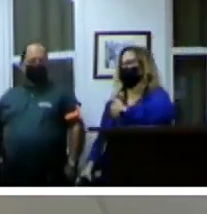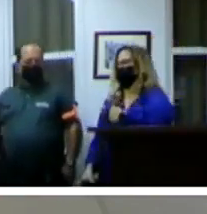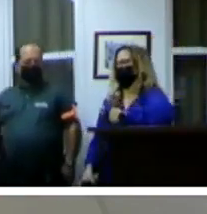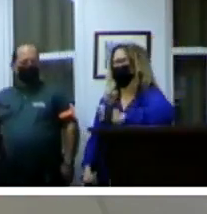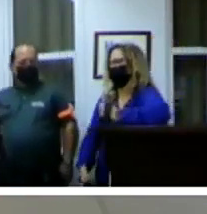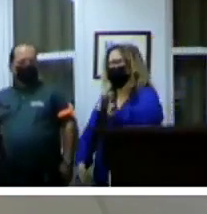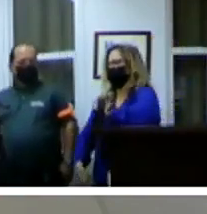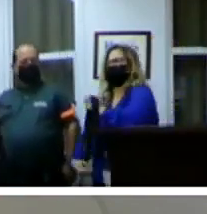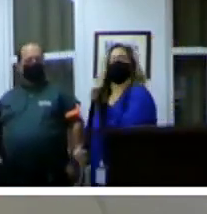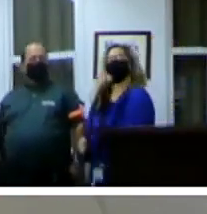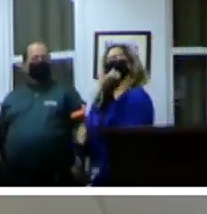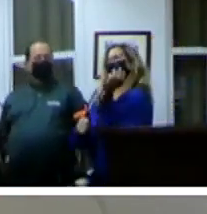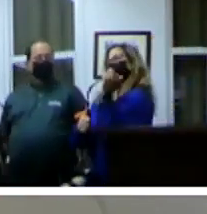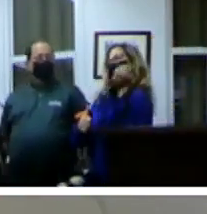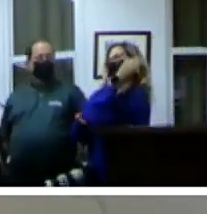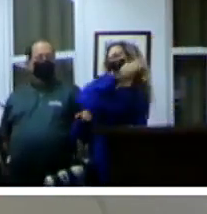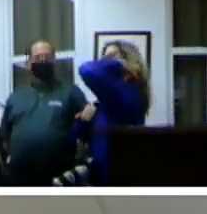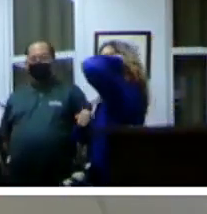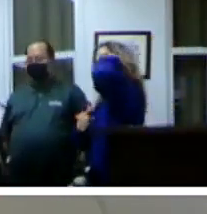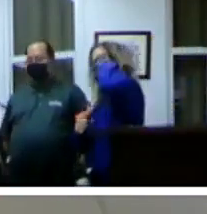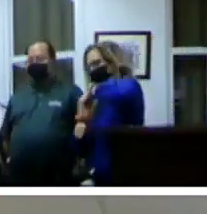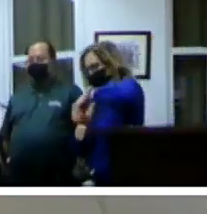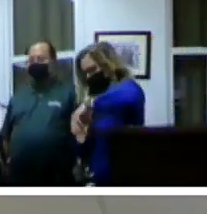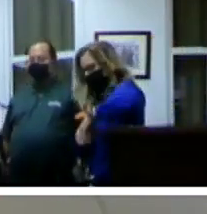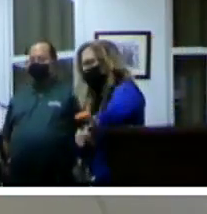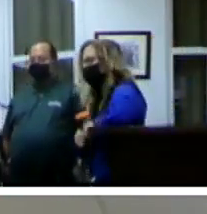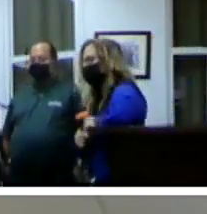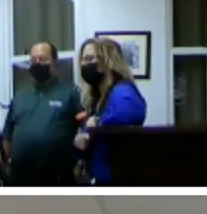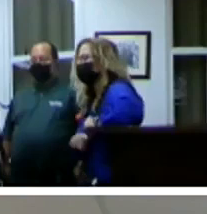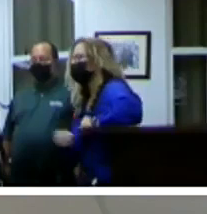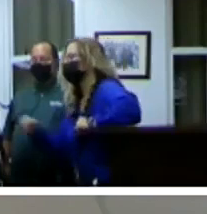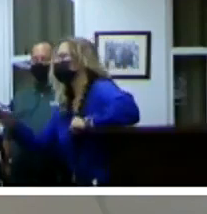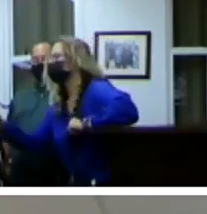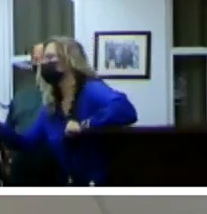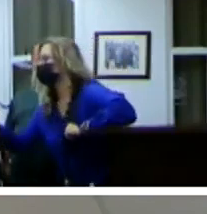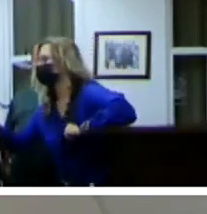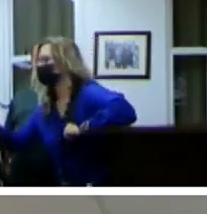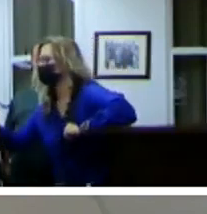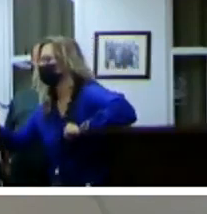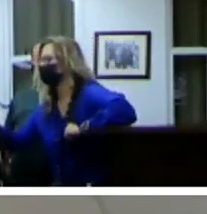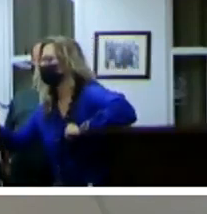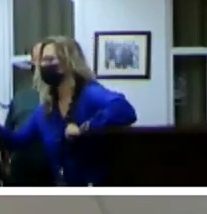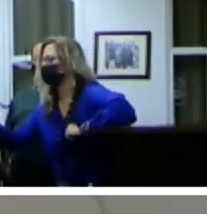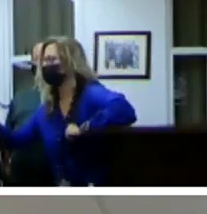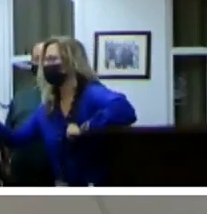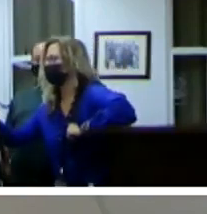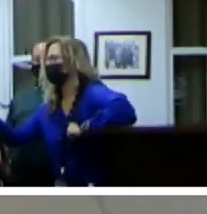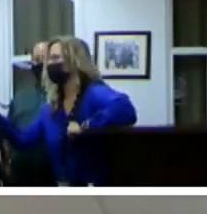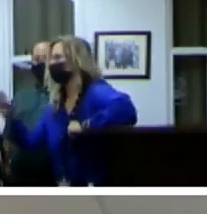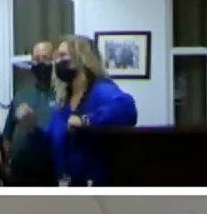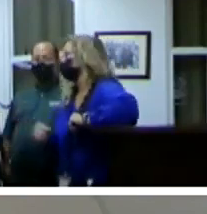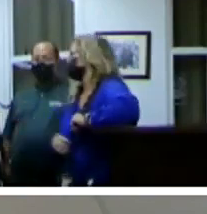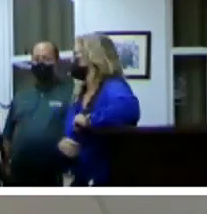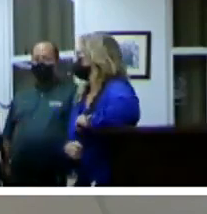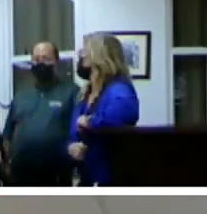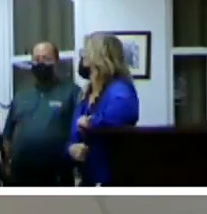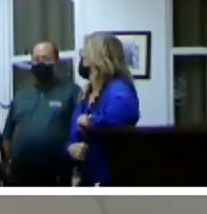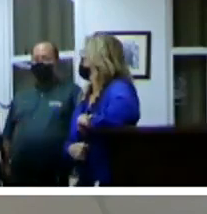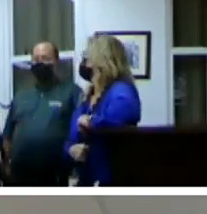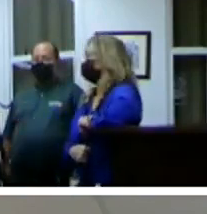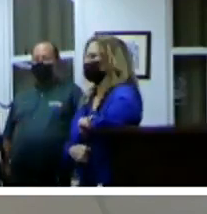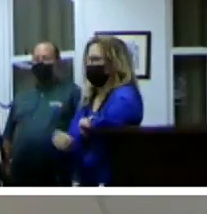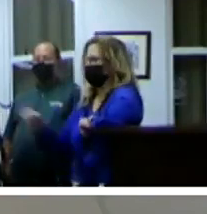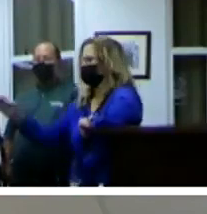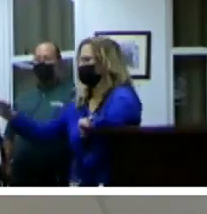se apagan. Que eso es transmisión y distribución. Eso es un evento normal. Esos son nuestros amigos de Luma ahora. Un evento que pasa todo el tiempo en una isla